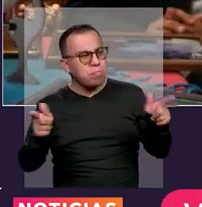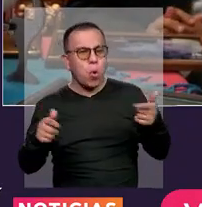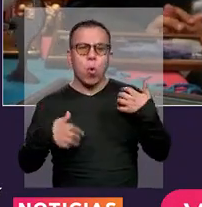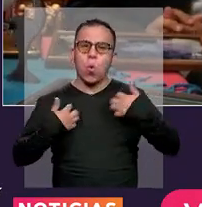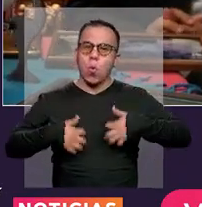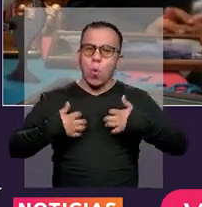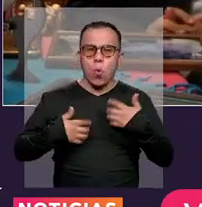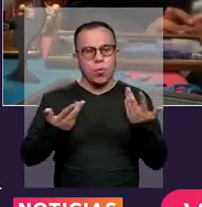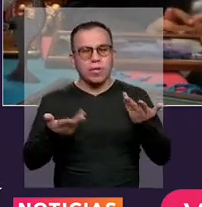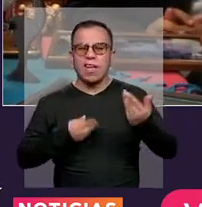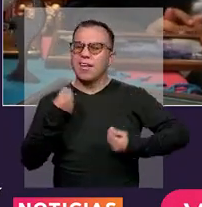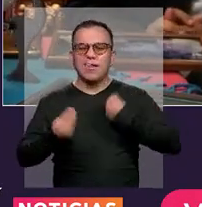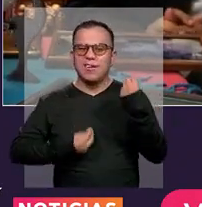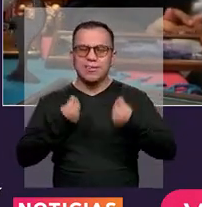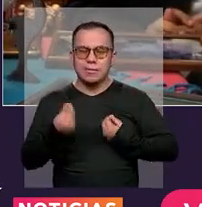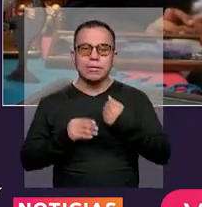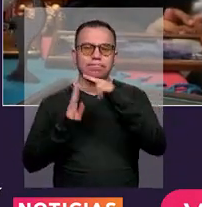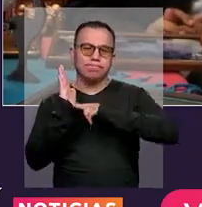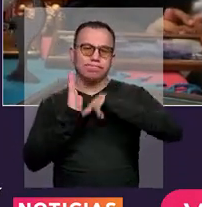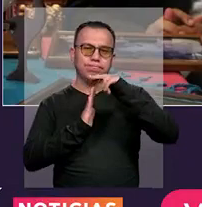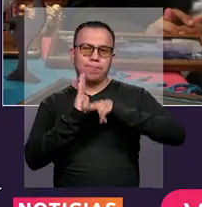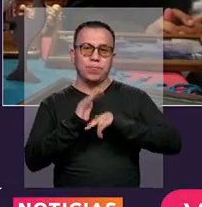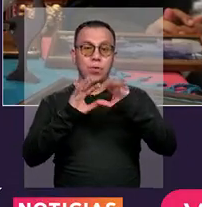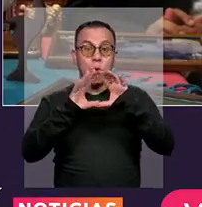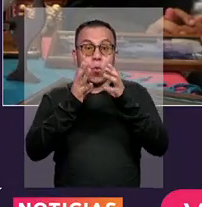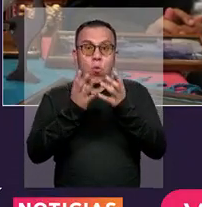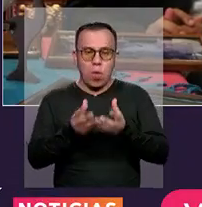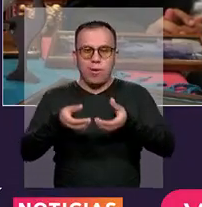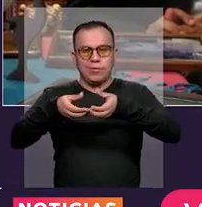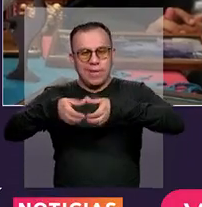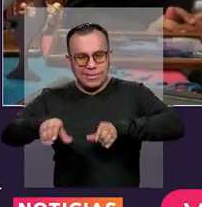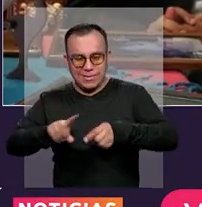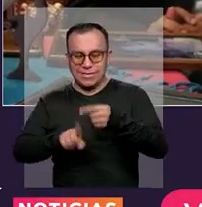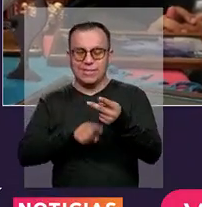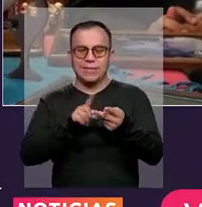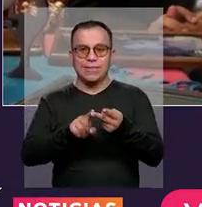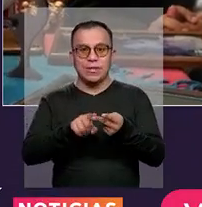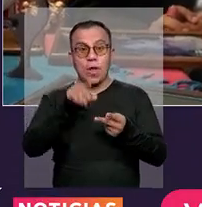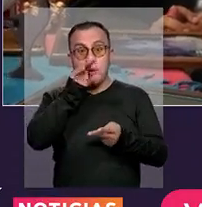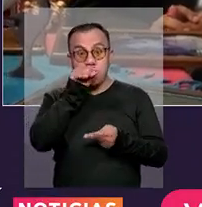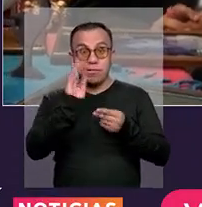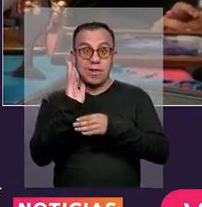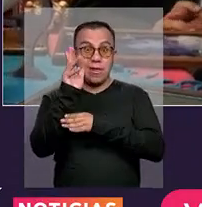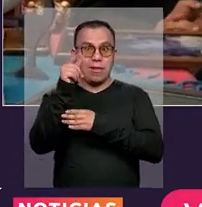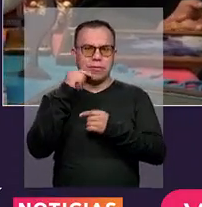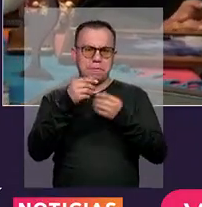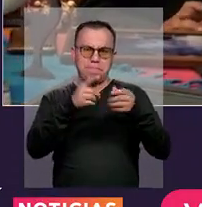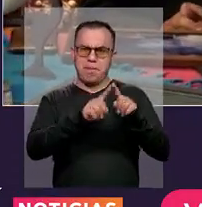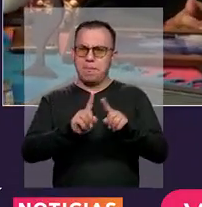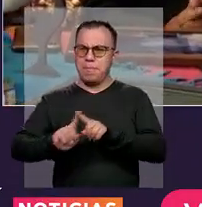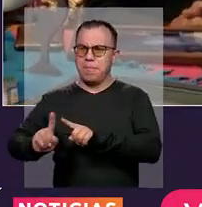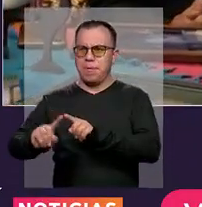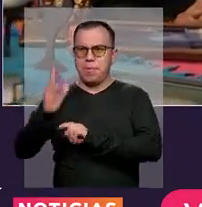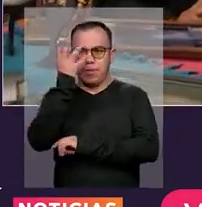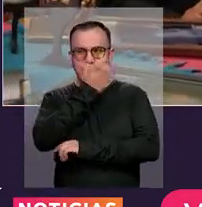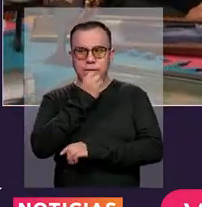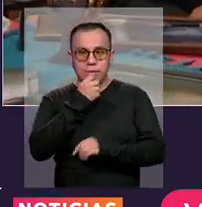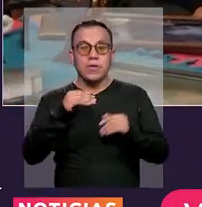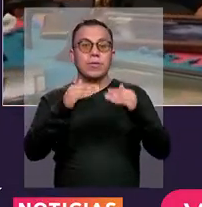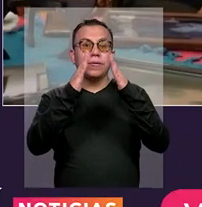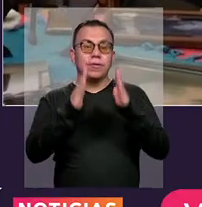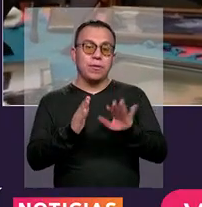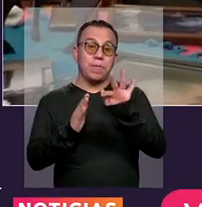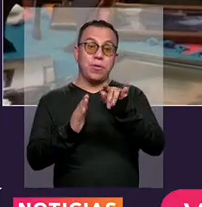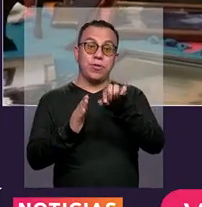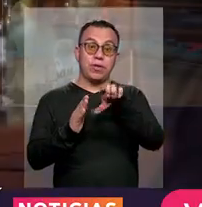entretenimiento se divertía pintando huevos de gallinas huevos de avestruz él tiene una colección hermosa y en la hacienda los tres